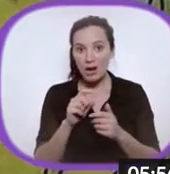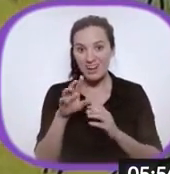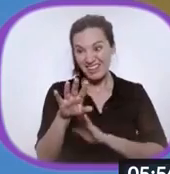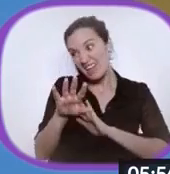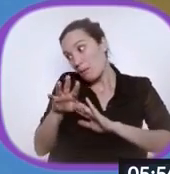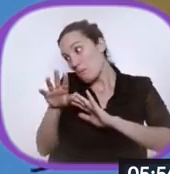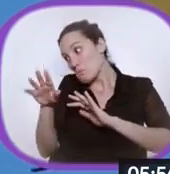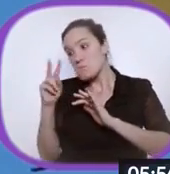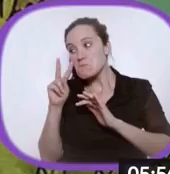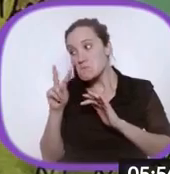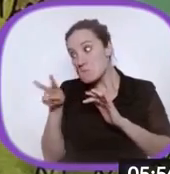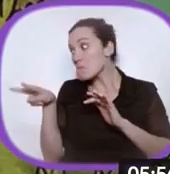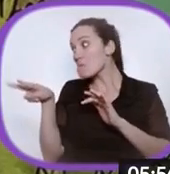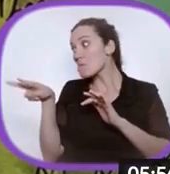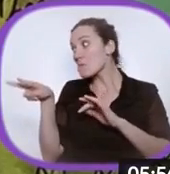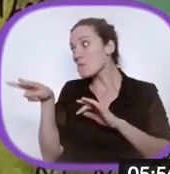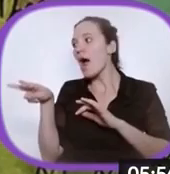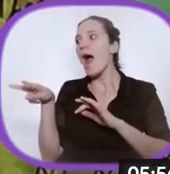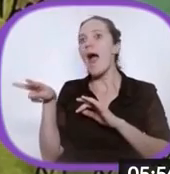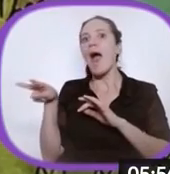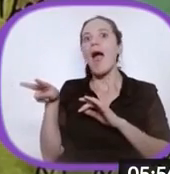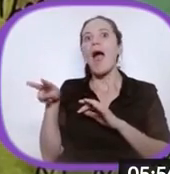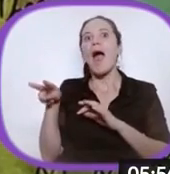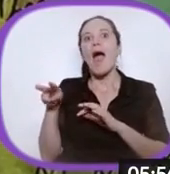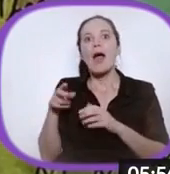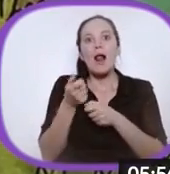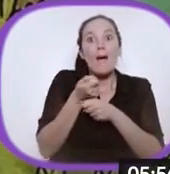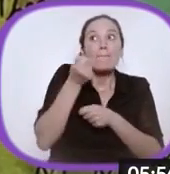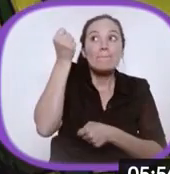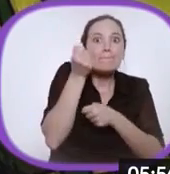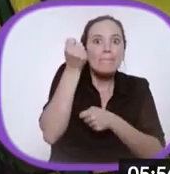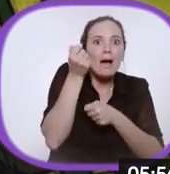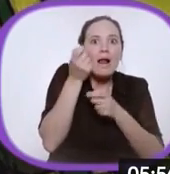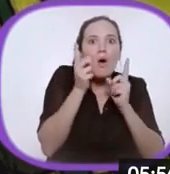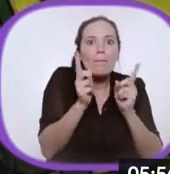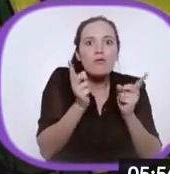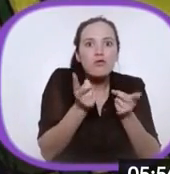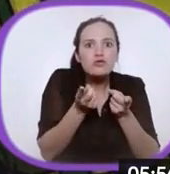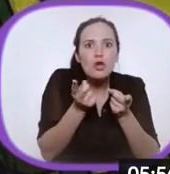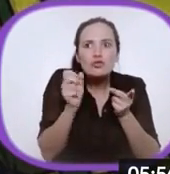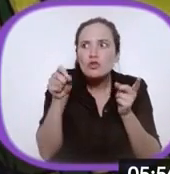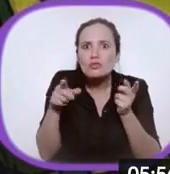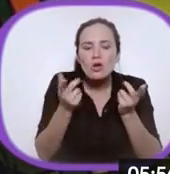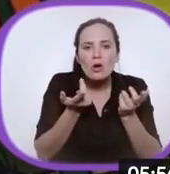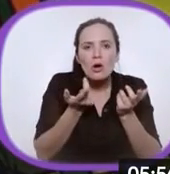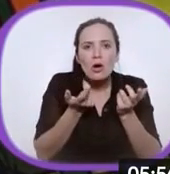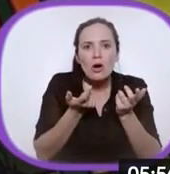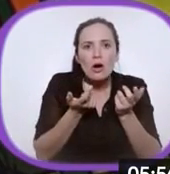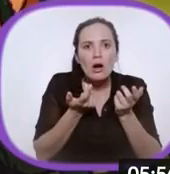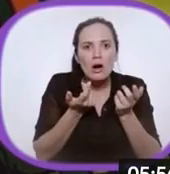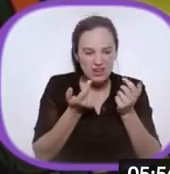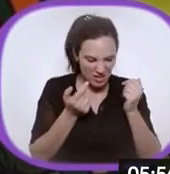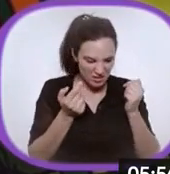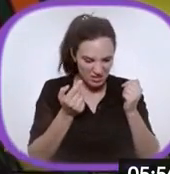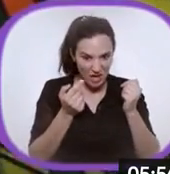¡Más a la derecha! ¡Lo tiene! ¡El paraguas de Tornasol! ¿Qué sucede, Milú?